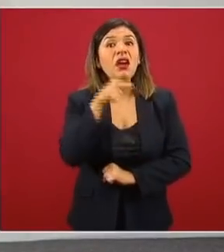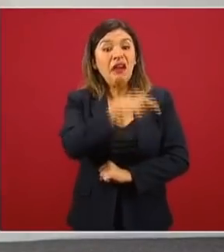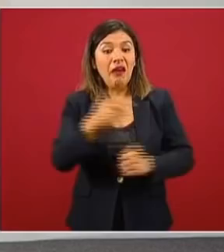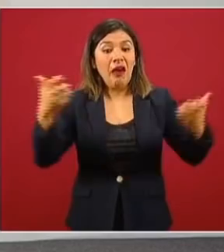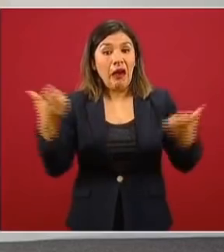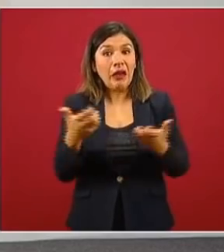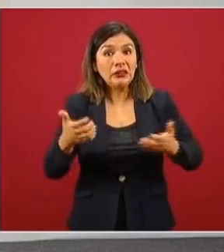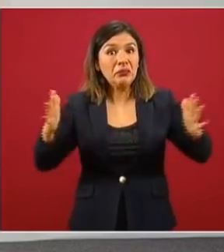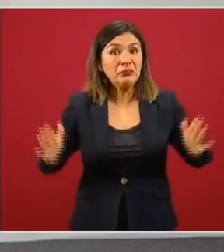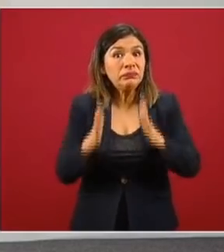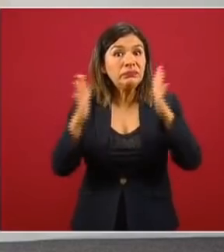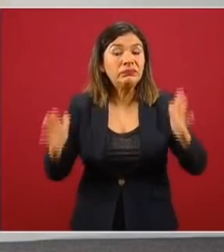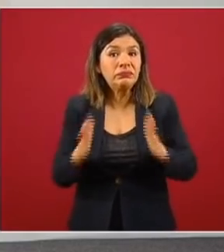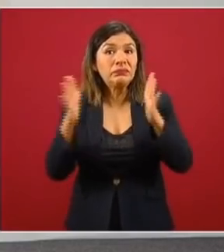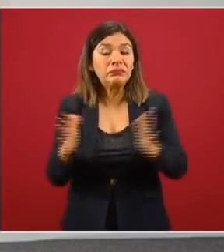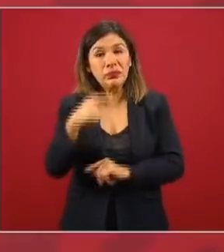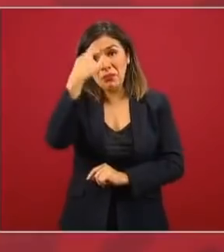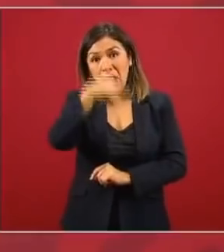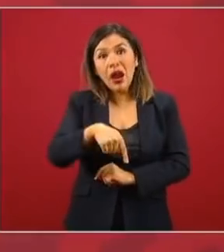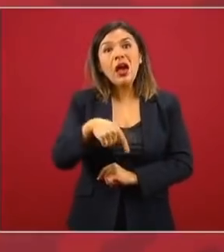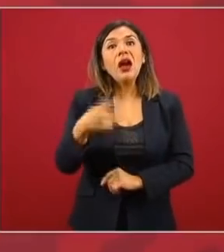promoviendo, ¿sí?,